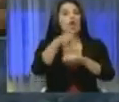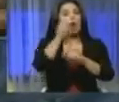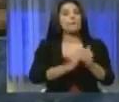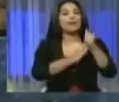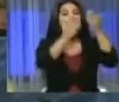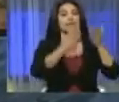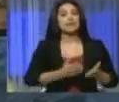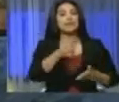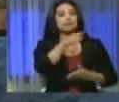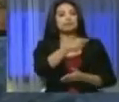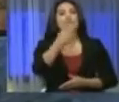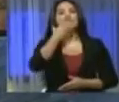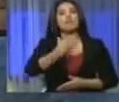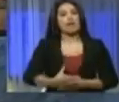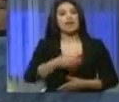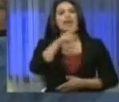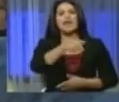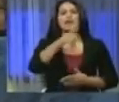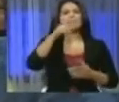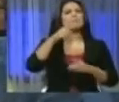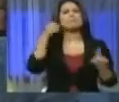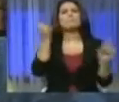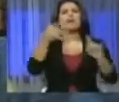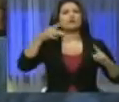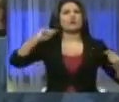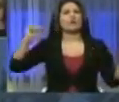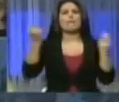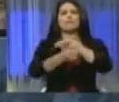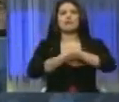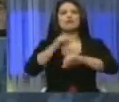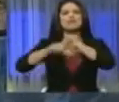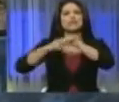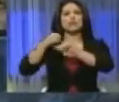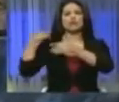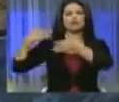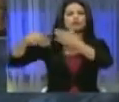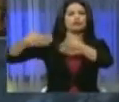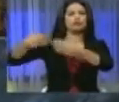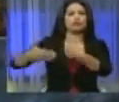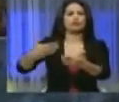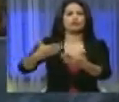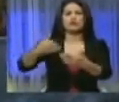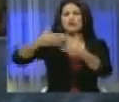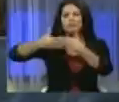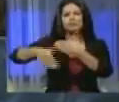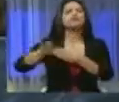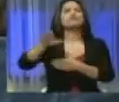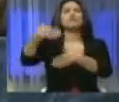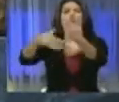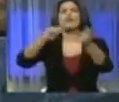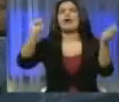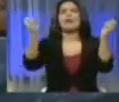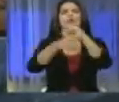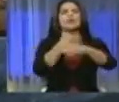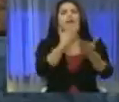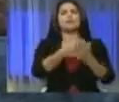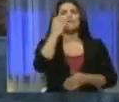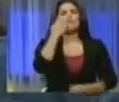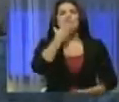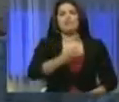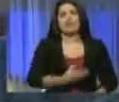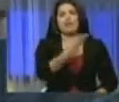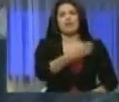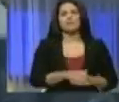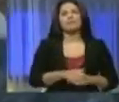como Fidel Castro, que marcó el siglo XX y sigue marcando los tiempos y los siglos futuros. 90 años, felicidades